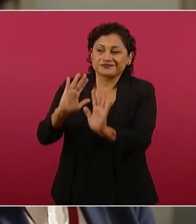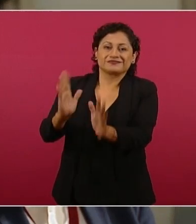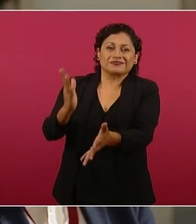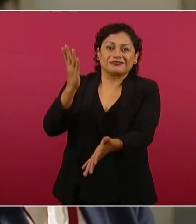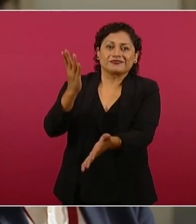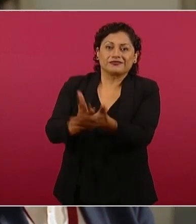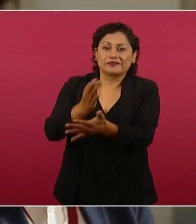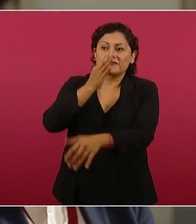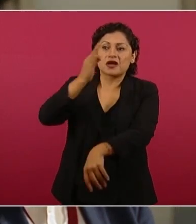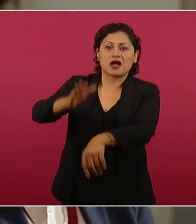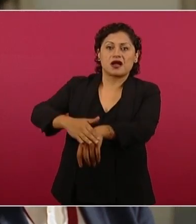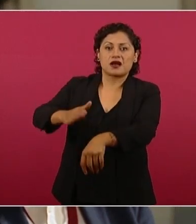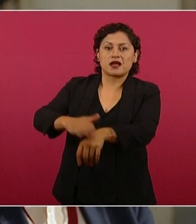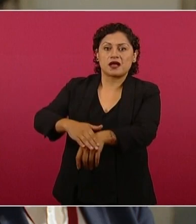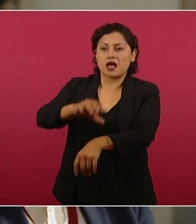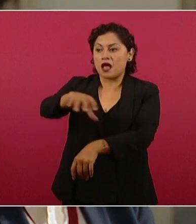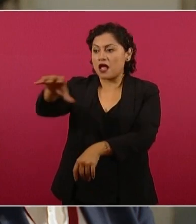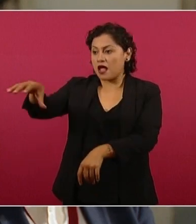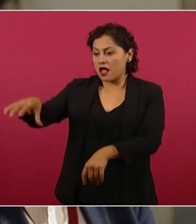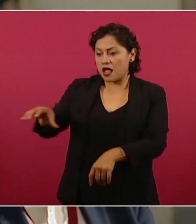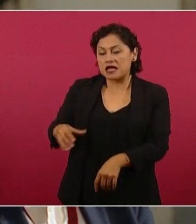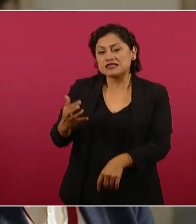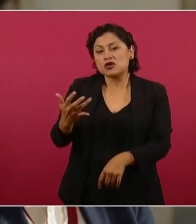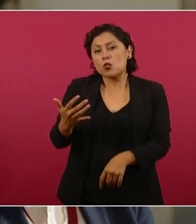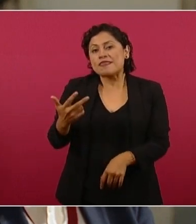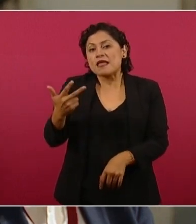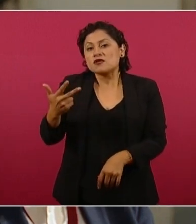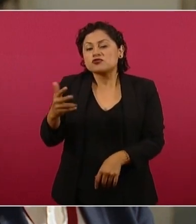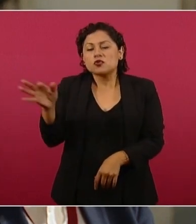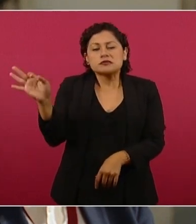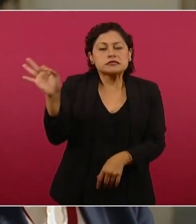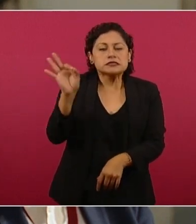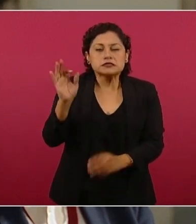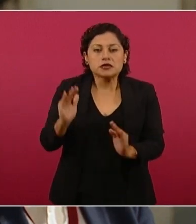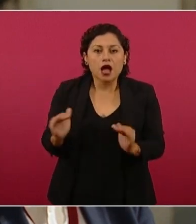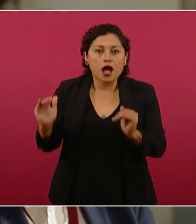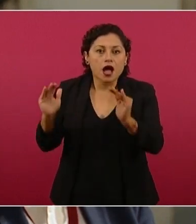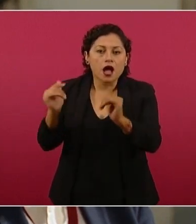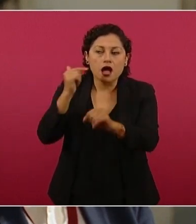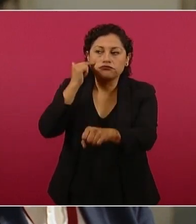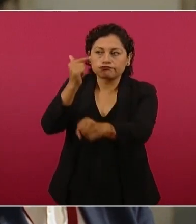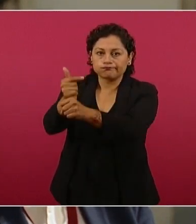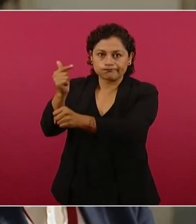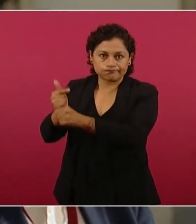58 posibles sitios paleontológicos en esa región.